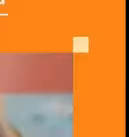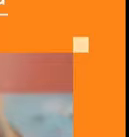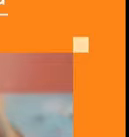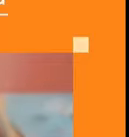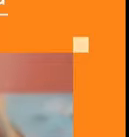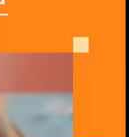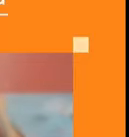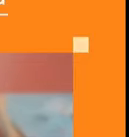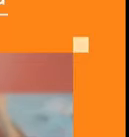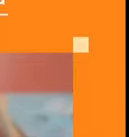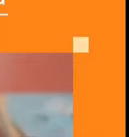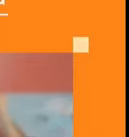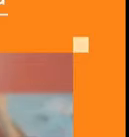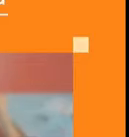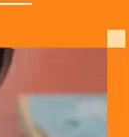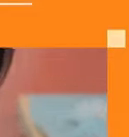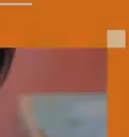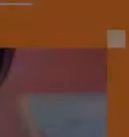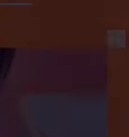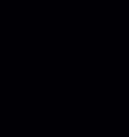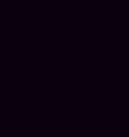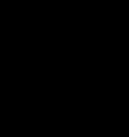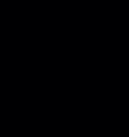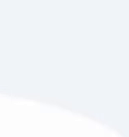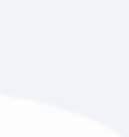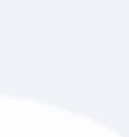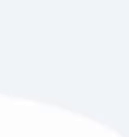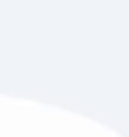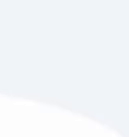Casa secundaria.